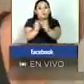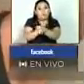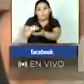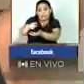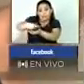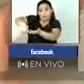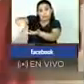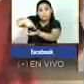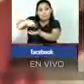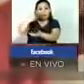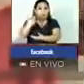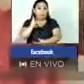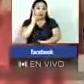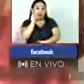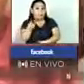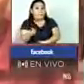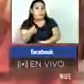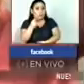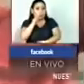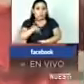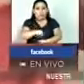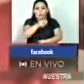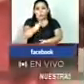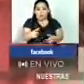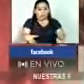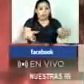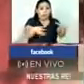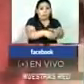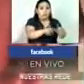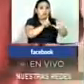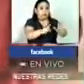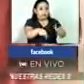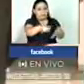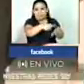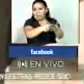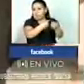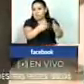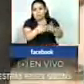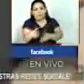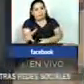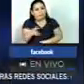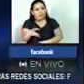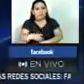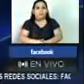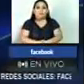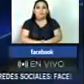imputan. La policía también intimará a otras seis personas por delitos similares.